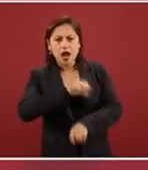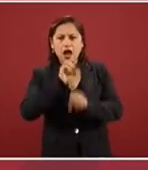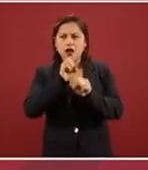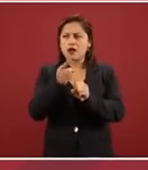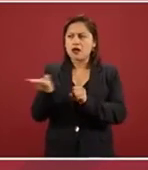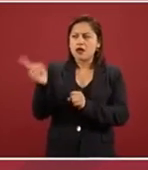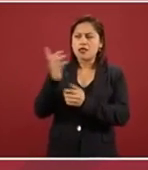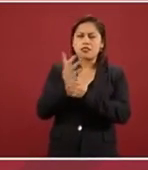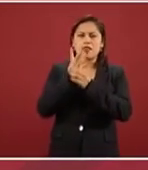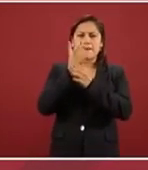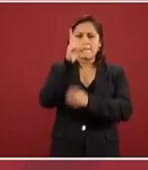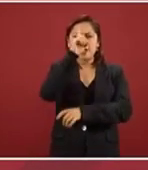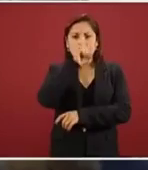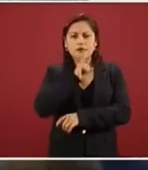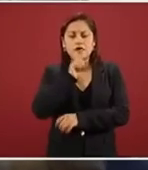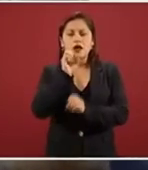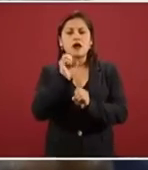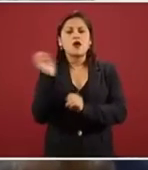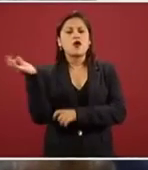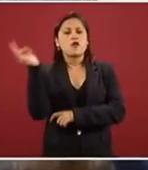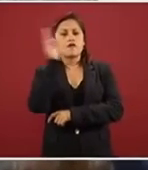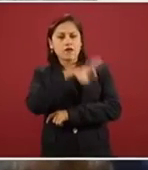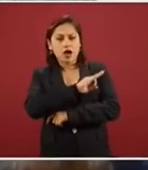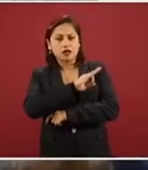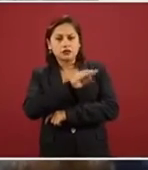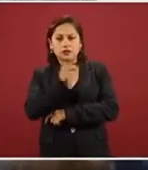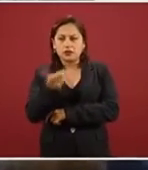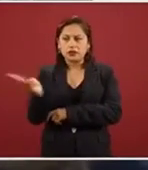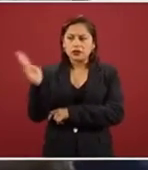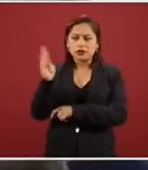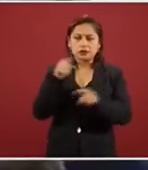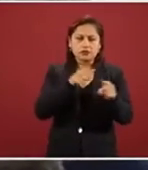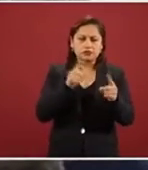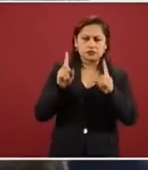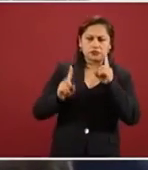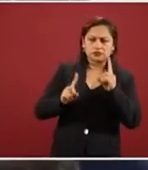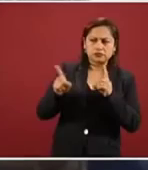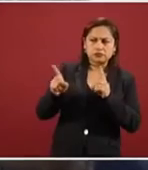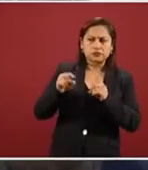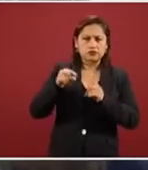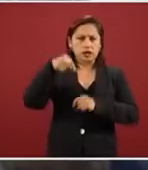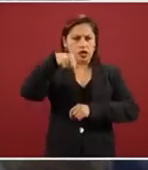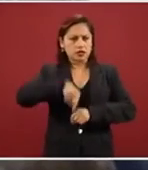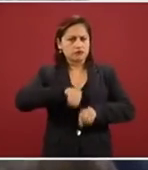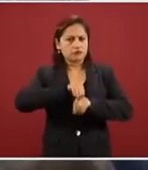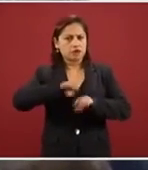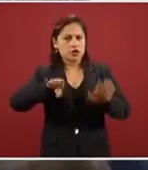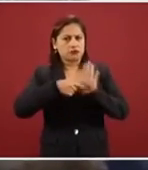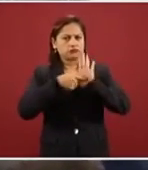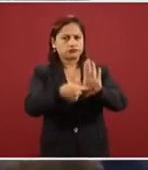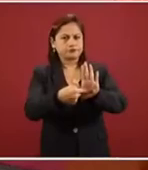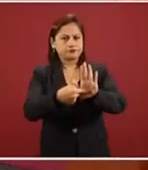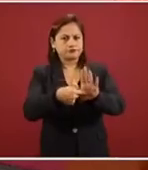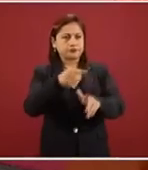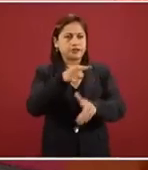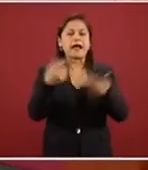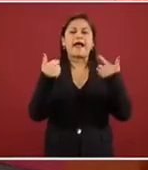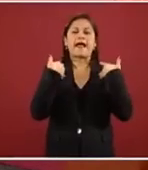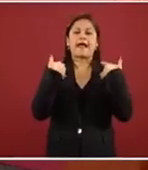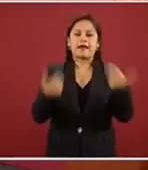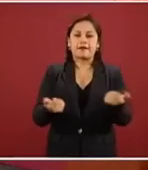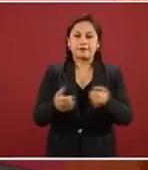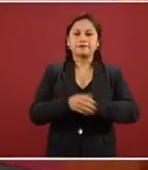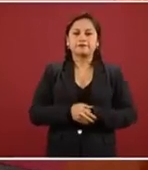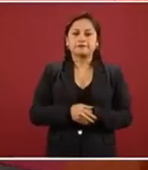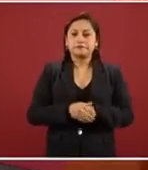falsedades, aquí se aclaran, nos da esa oportunidad. Entonces, yo estoy muy contento con